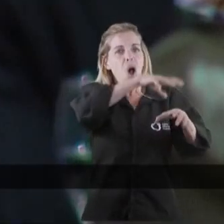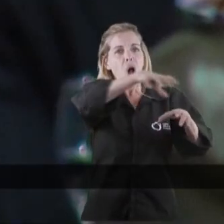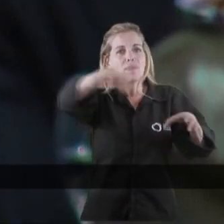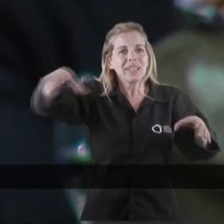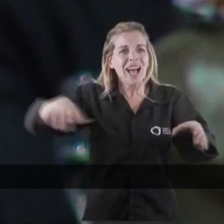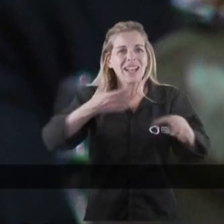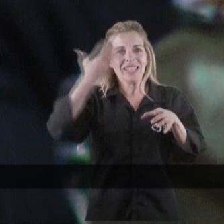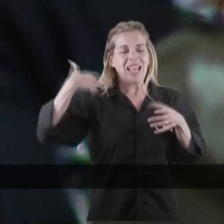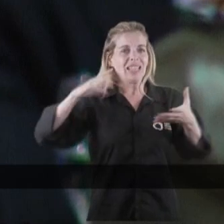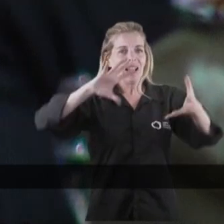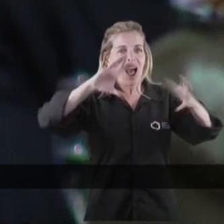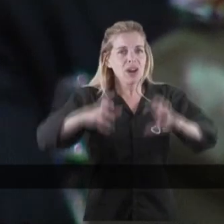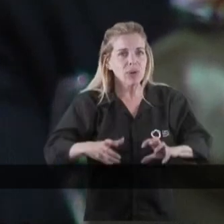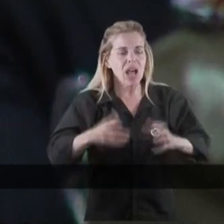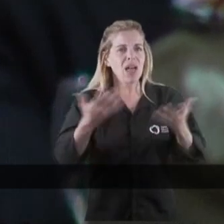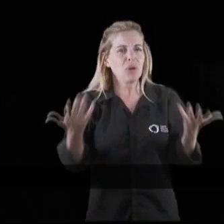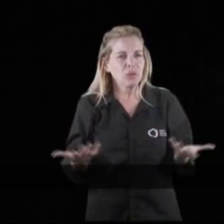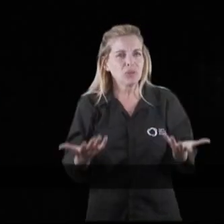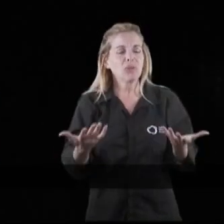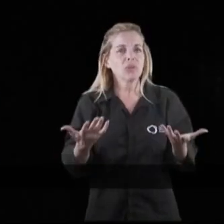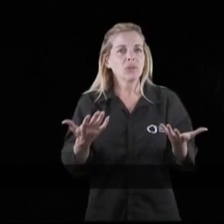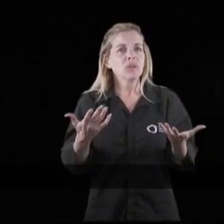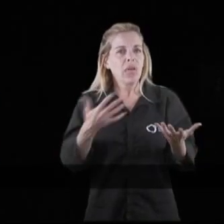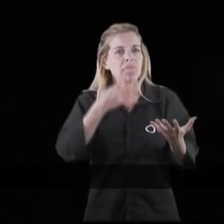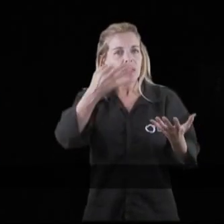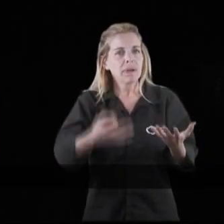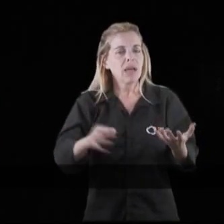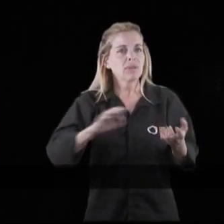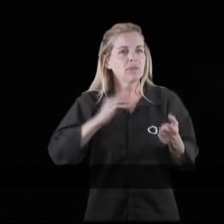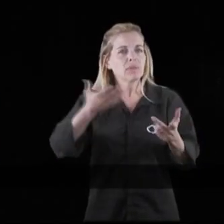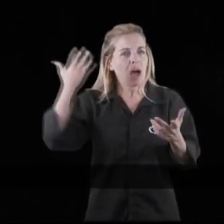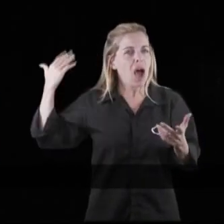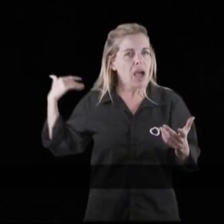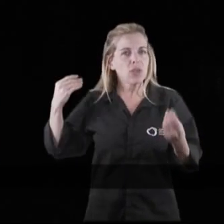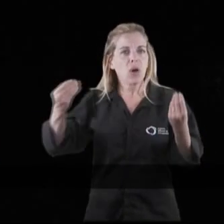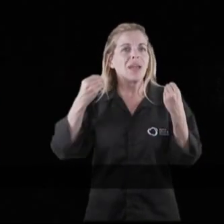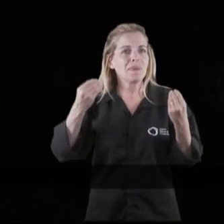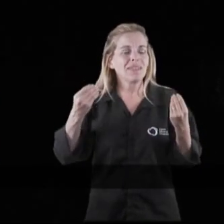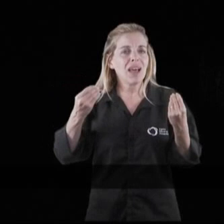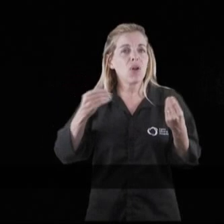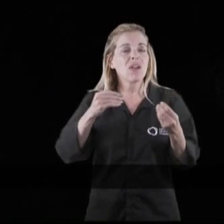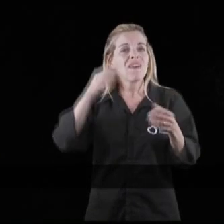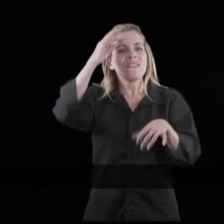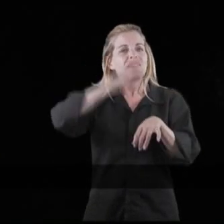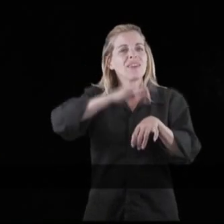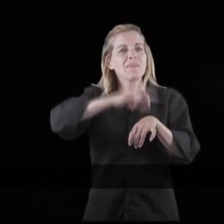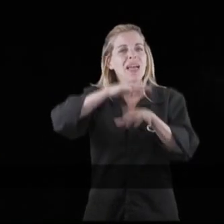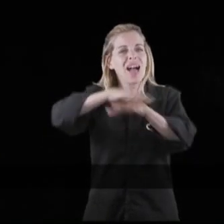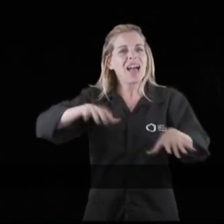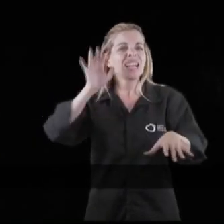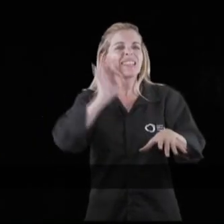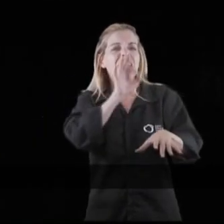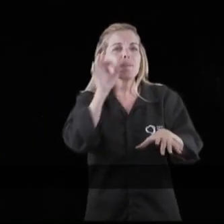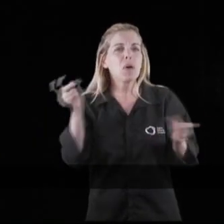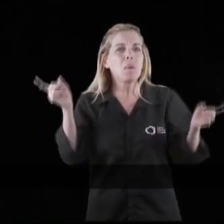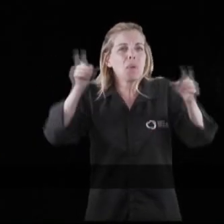abandonado. Uno se olvida, ¿no? Pero eran años en donde el sarampión volvió a la Argentina, mientras las vacunas de